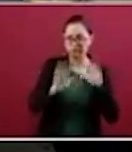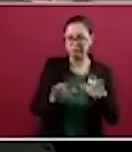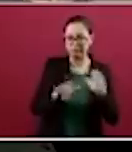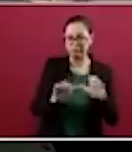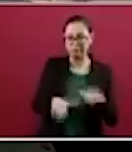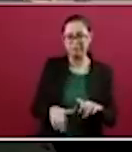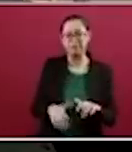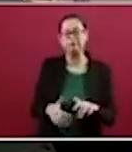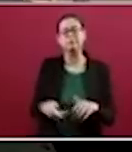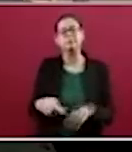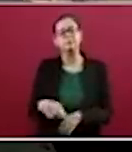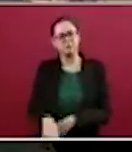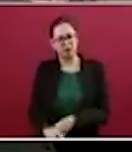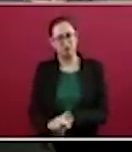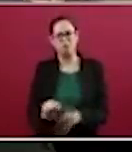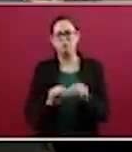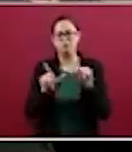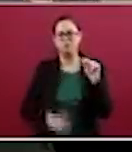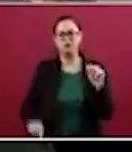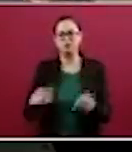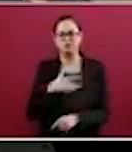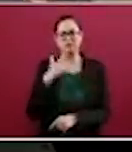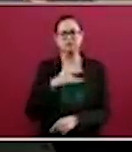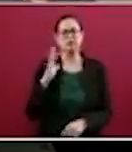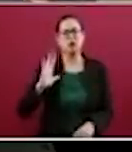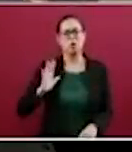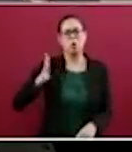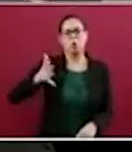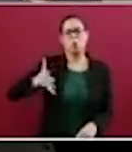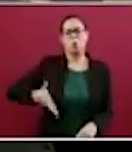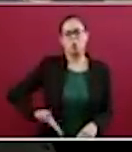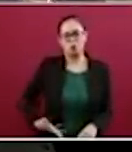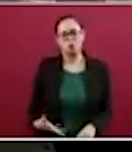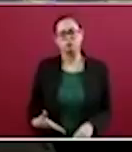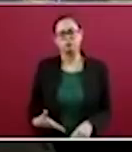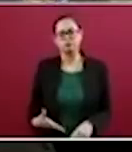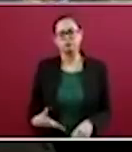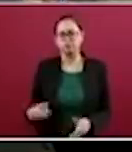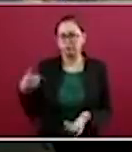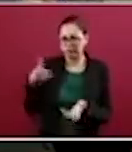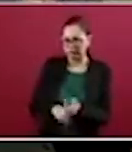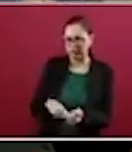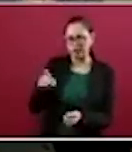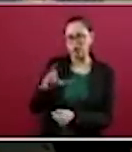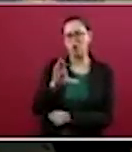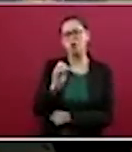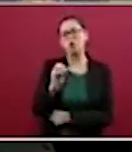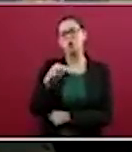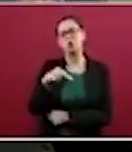México está muy orgulloso de contar con una institución de las dimensiones y alcances de la